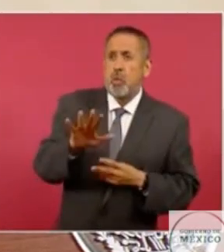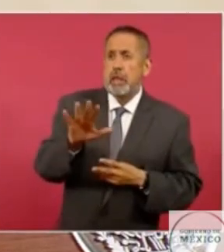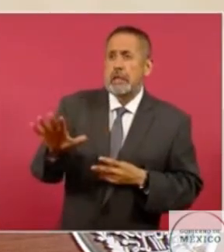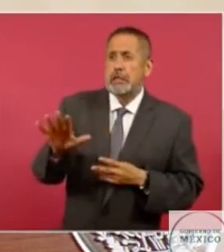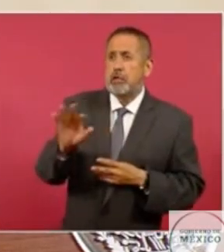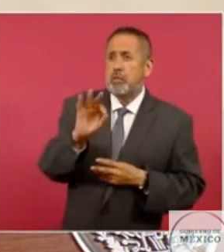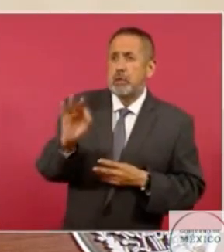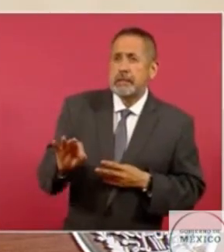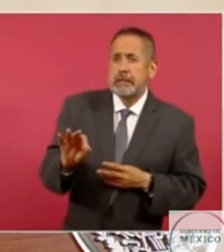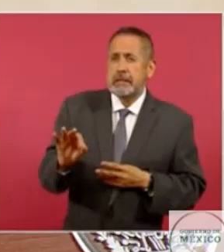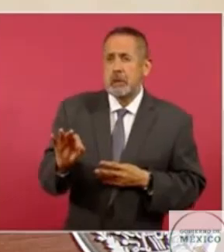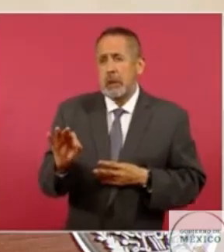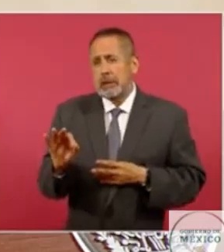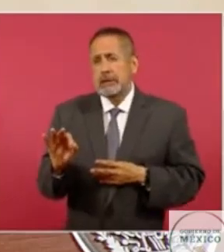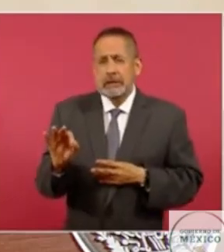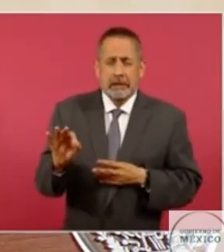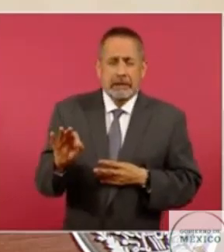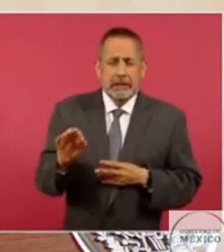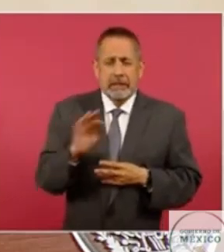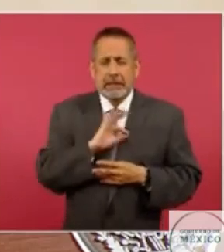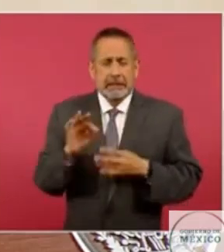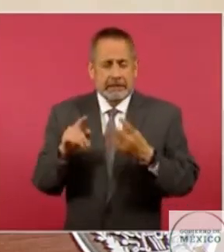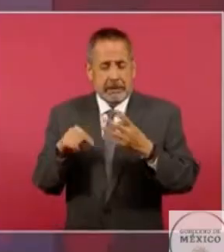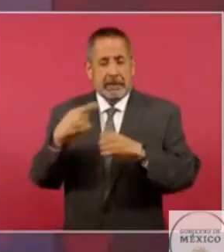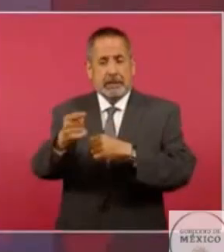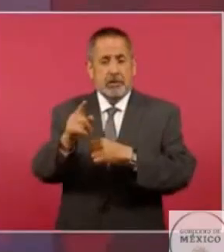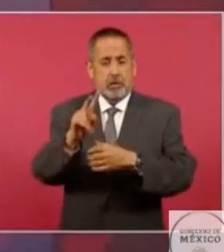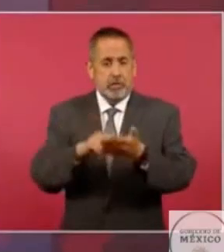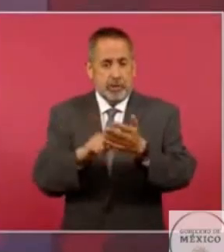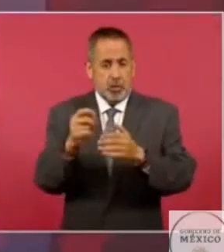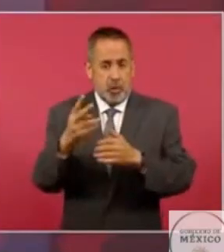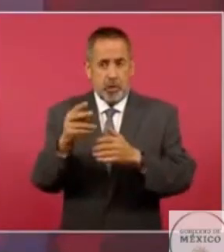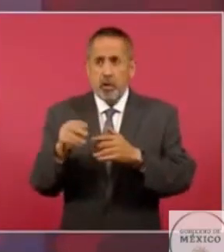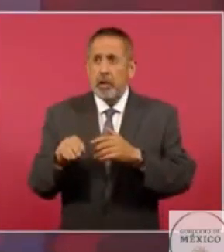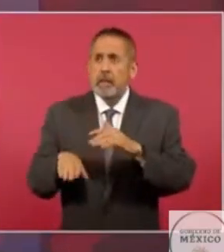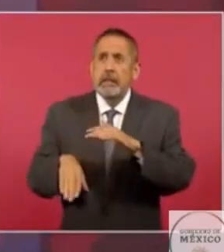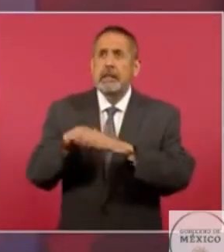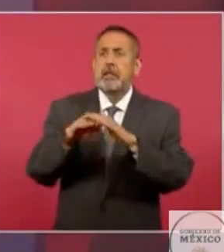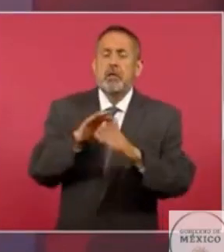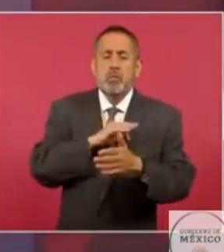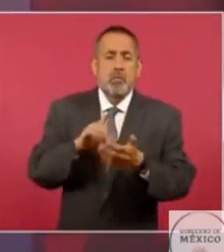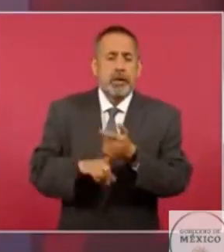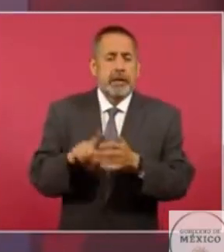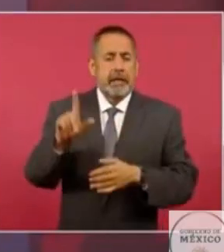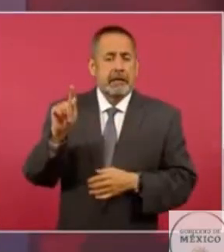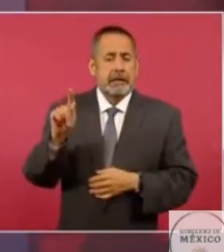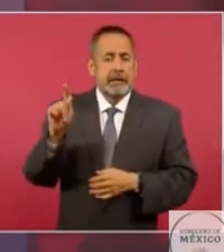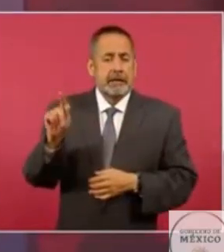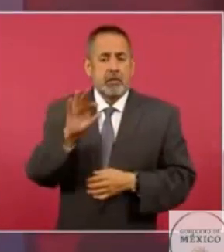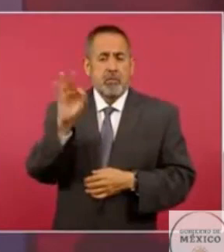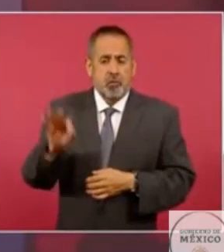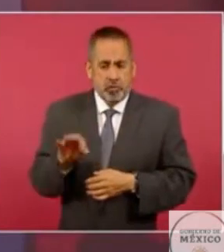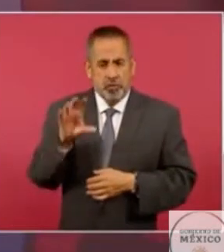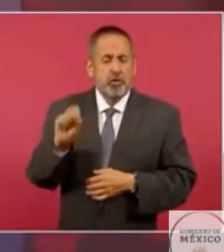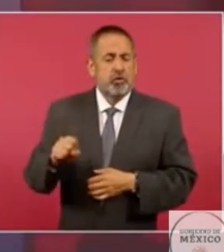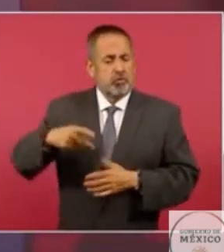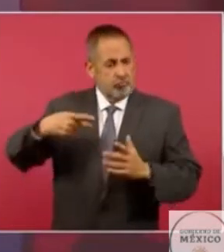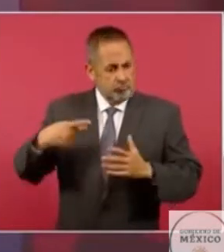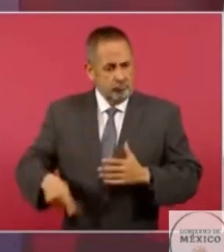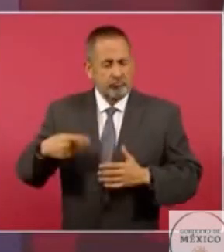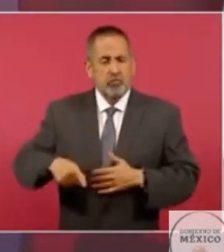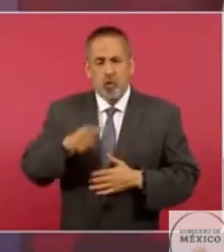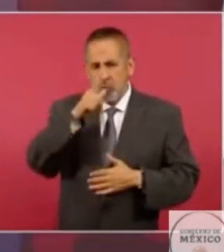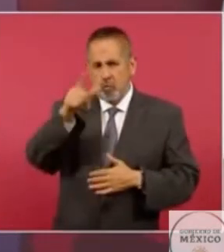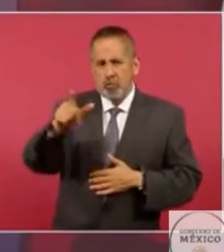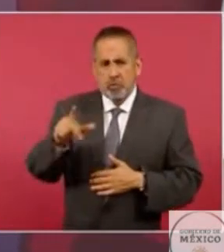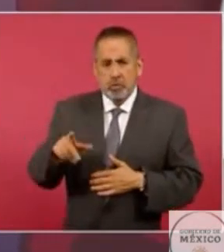55, vamos a llegar a finales, podemos llegar a finales al 70 de la generación.